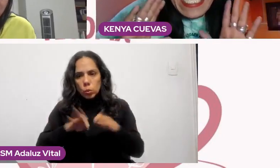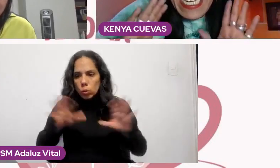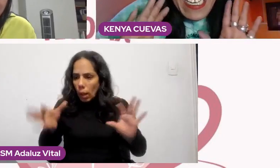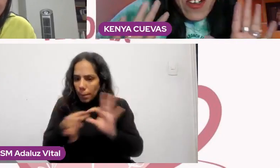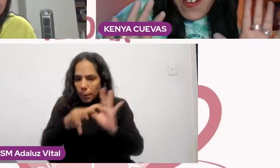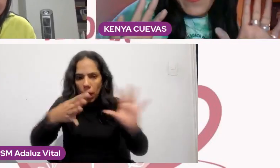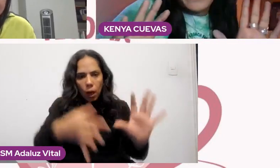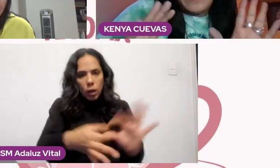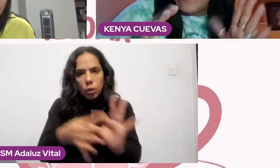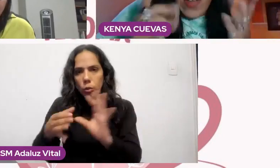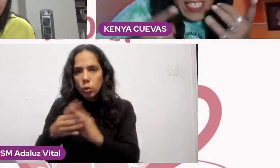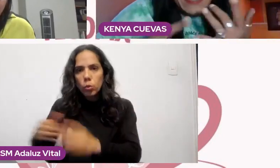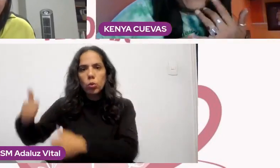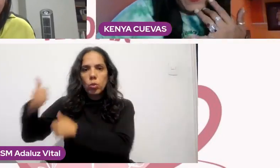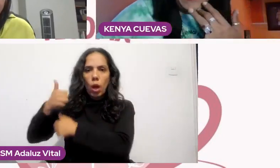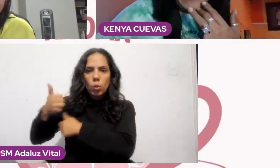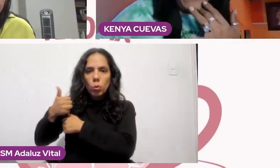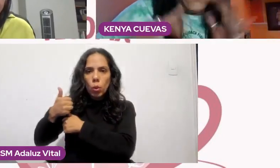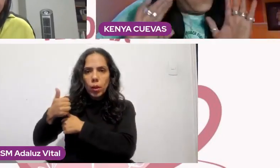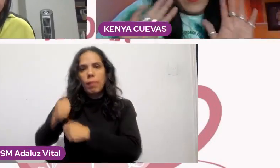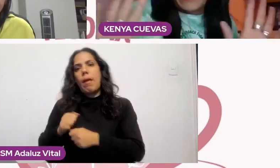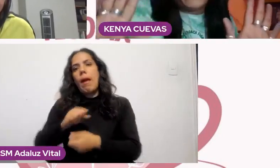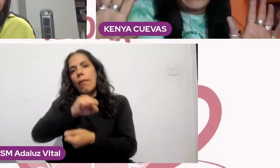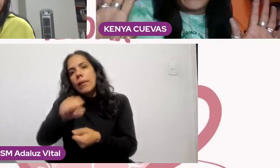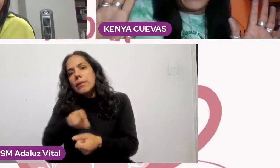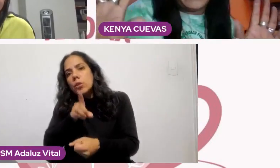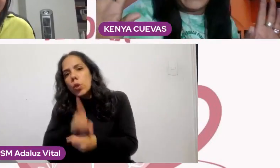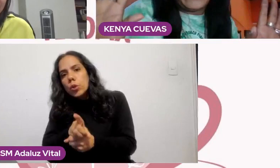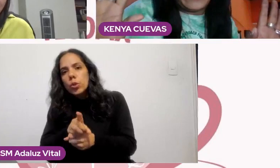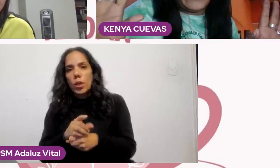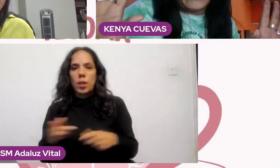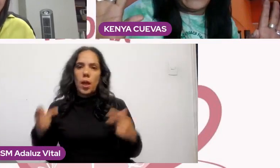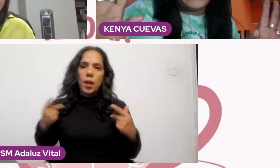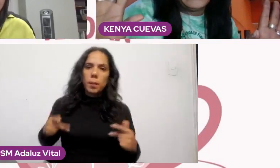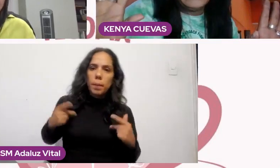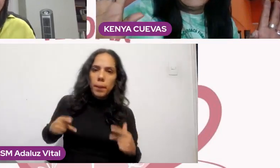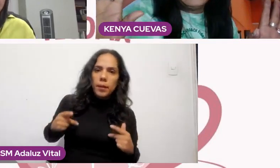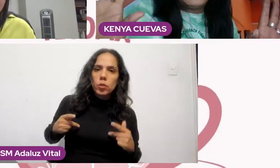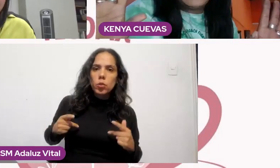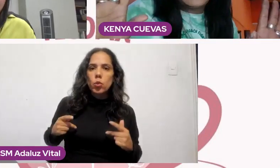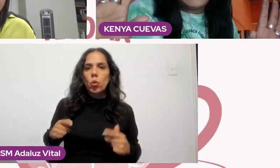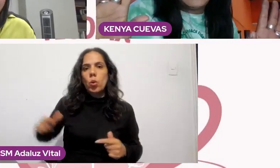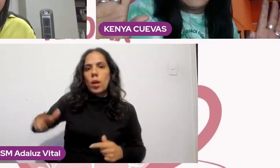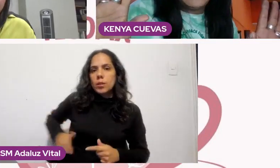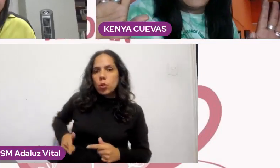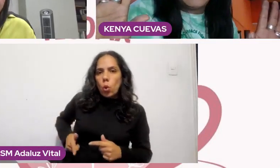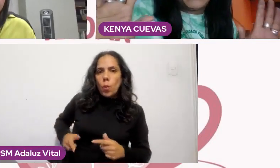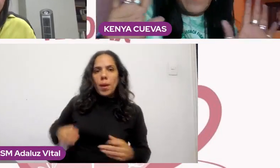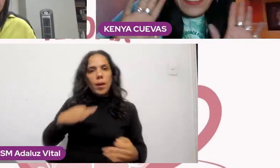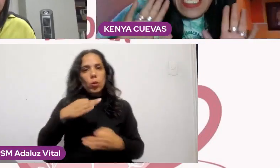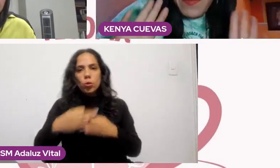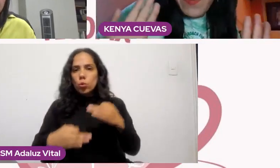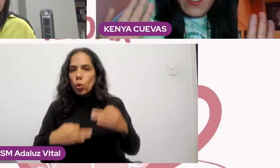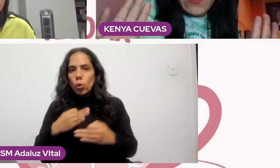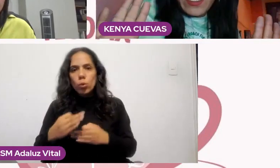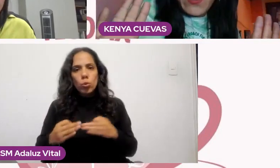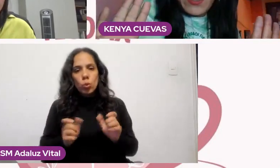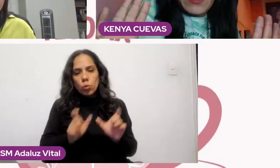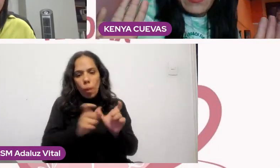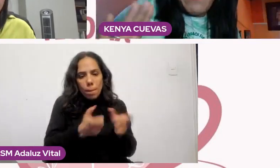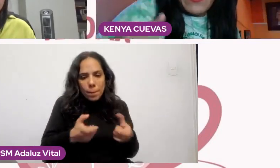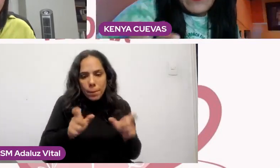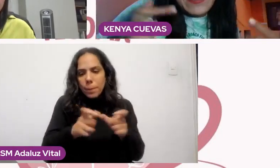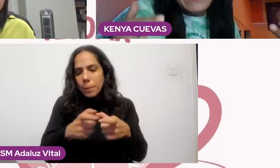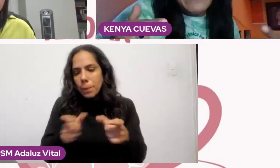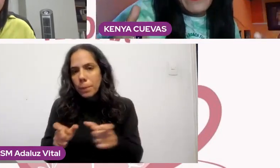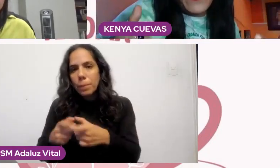no, es que O no, es coordinarlo o ir contracorriente contra o ir todo. contracorriente, pero Entonces, bueno, yo al pues principio iba a